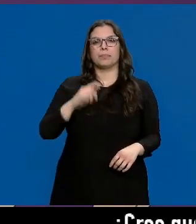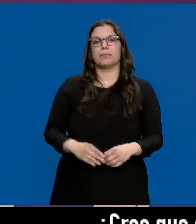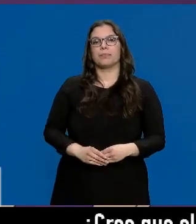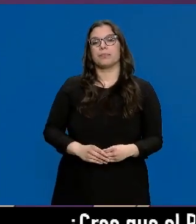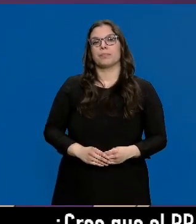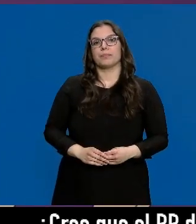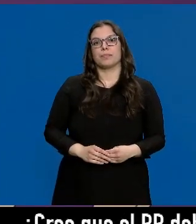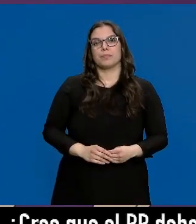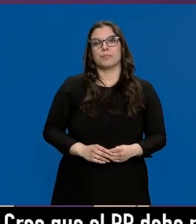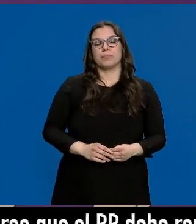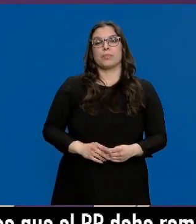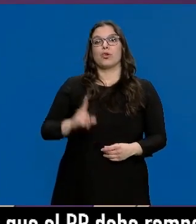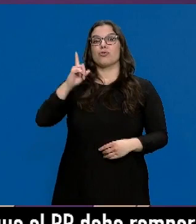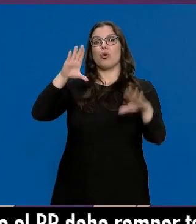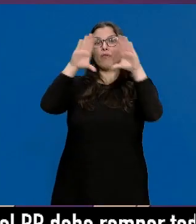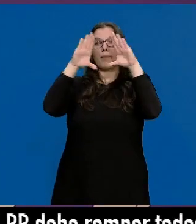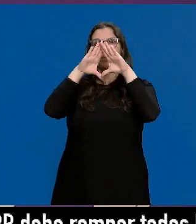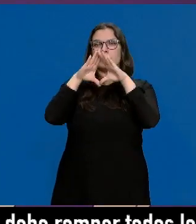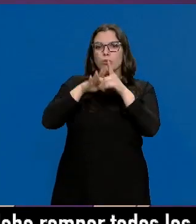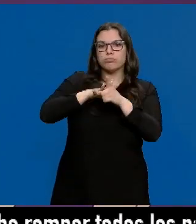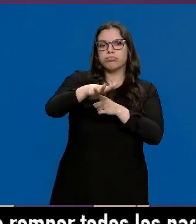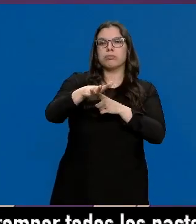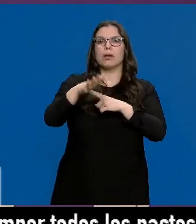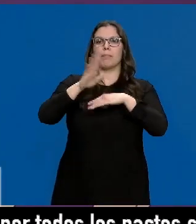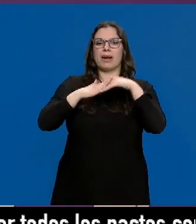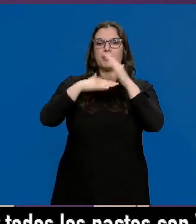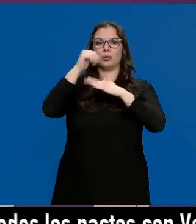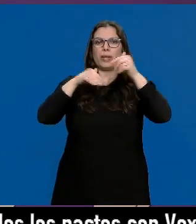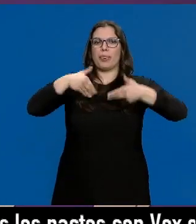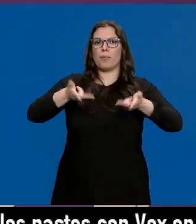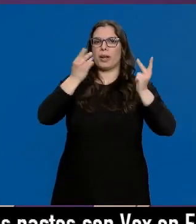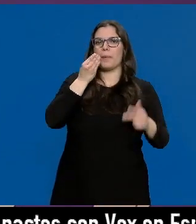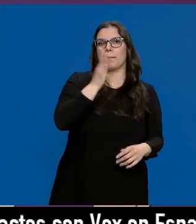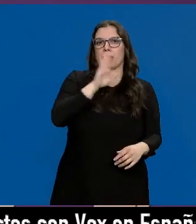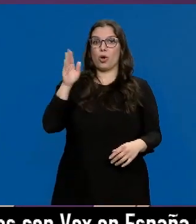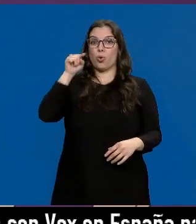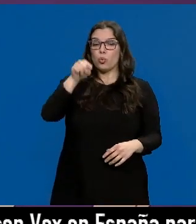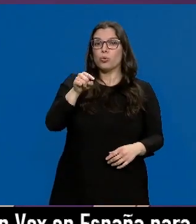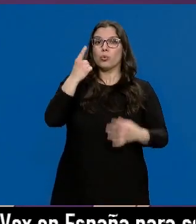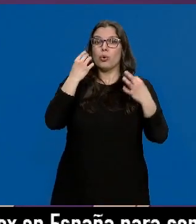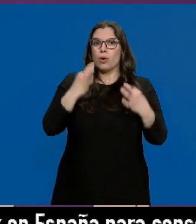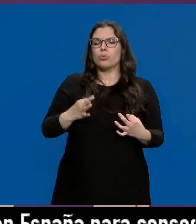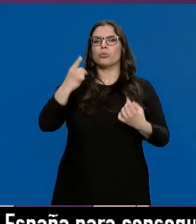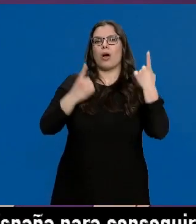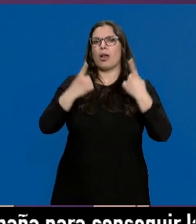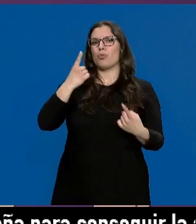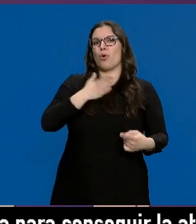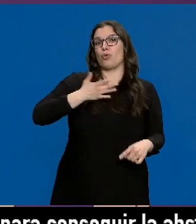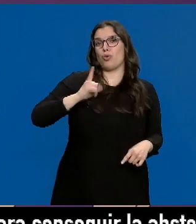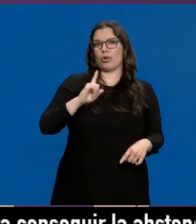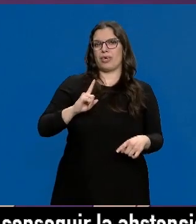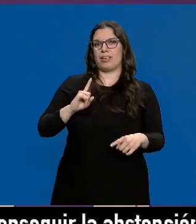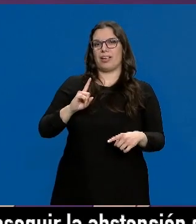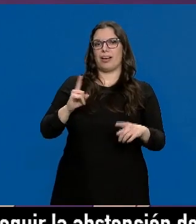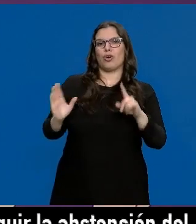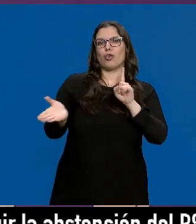Solamente a través del feminismo construiremos las mejores democracias, que es precisamente lo que algunos no quieren que ocurra